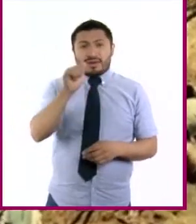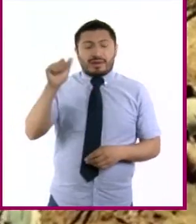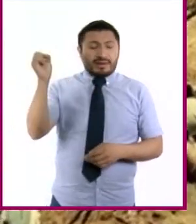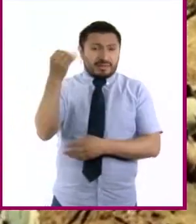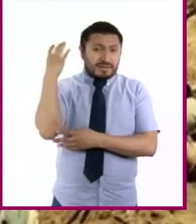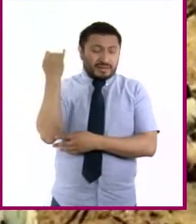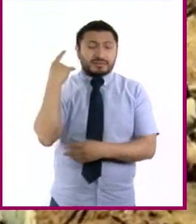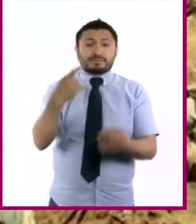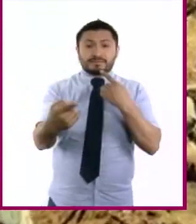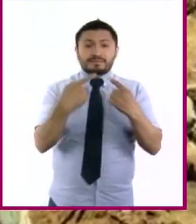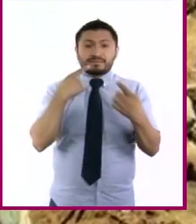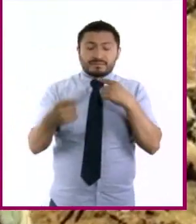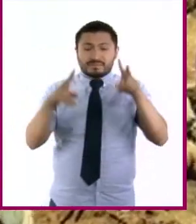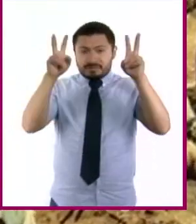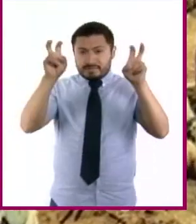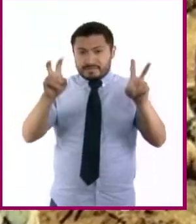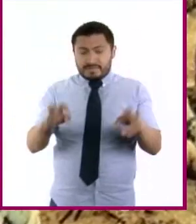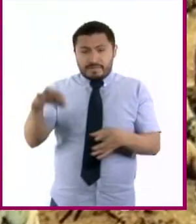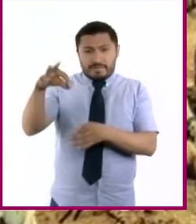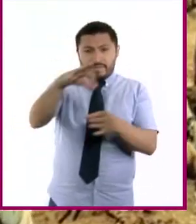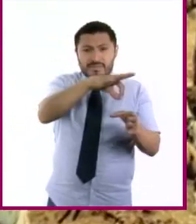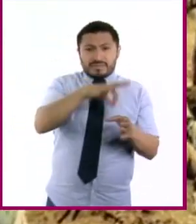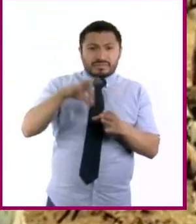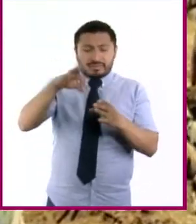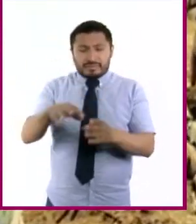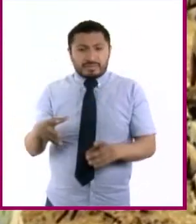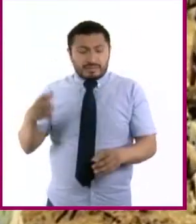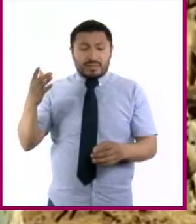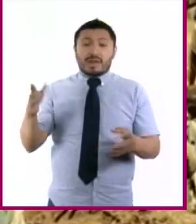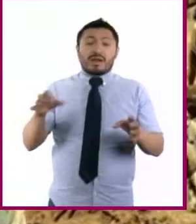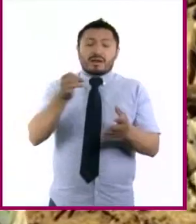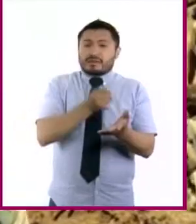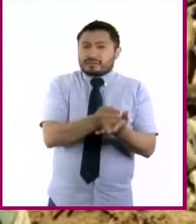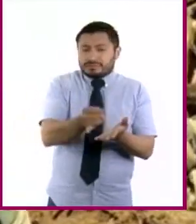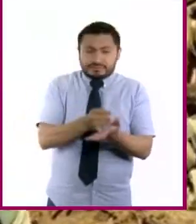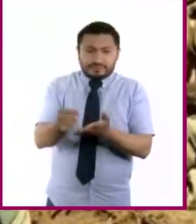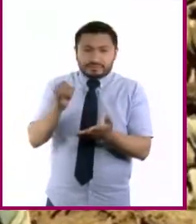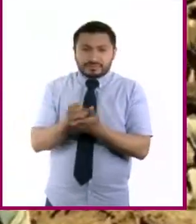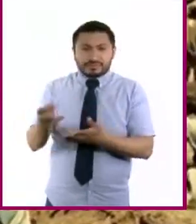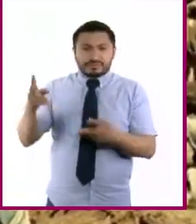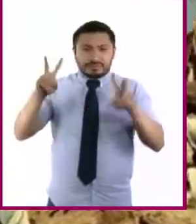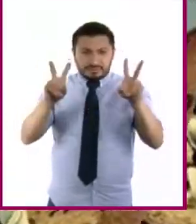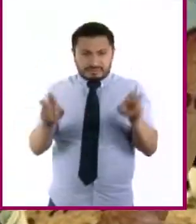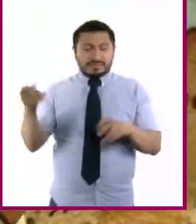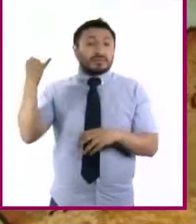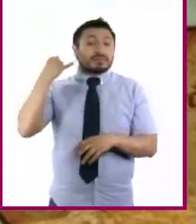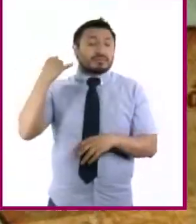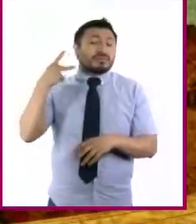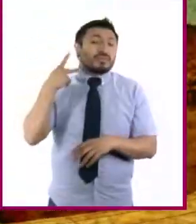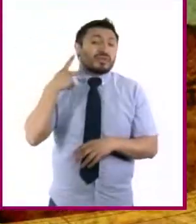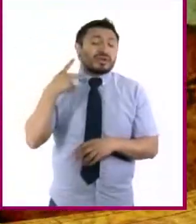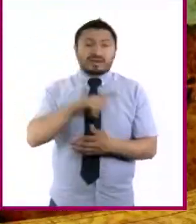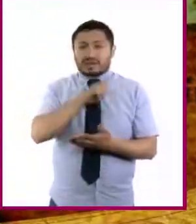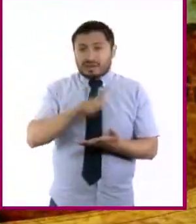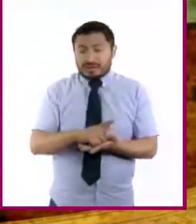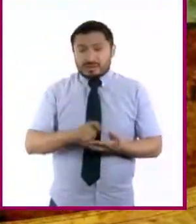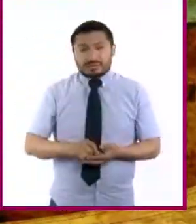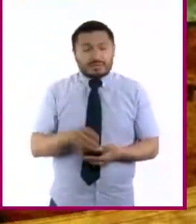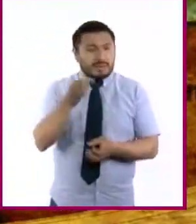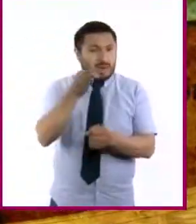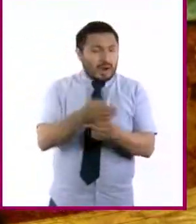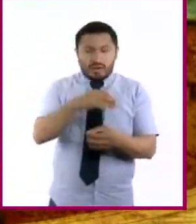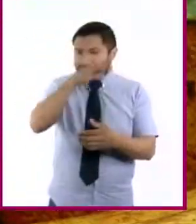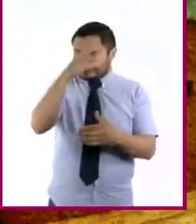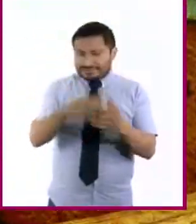discutían asuntos, se votaba y se llegaba a deliberaciones políticas y legales. ¡Ey! Hay que parar aquí, Don